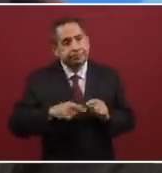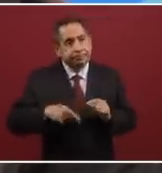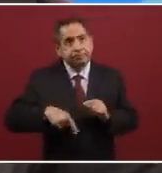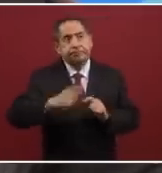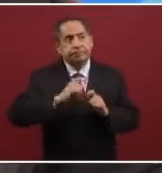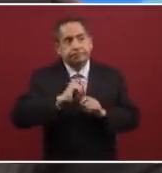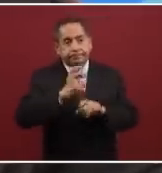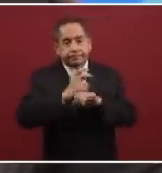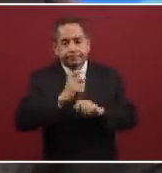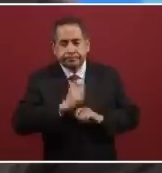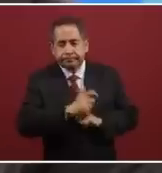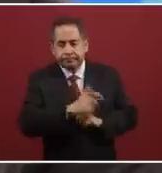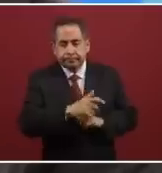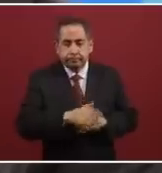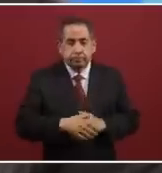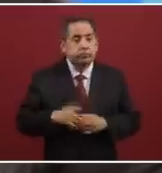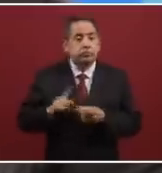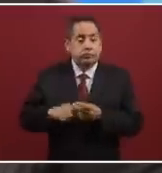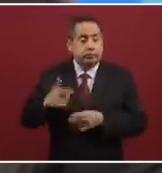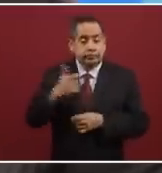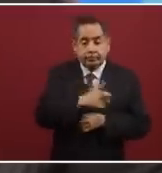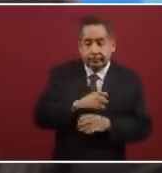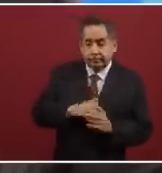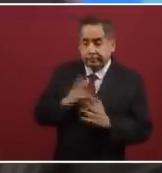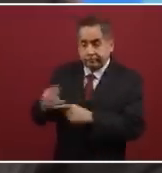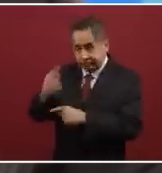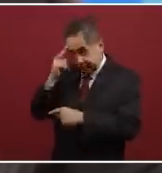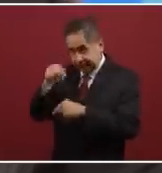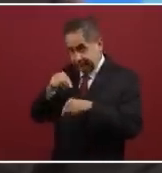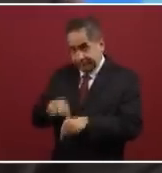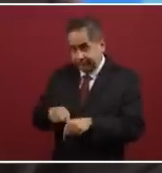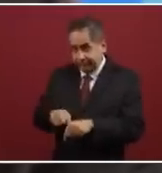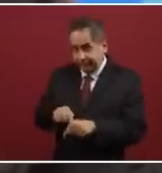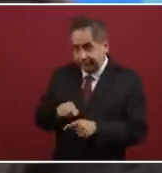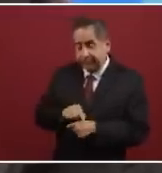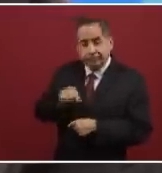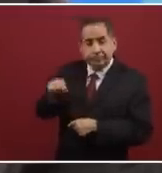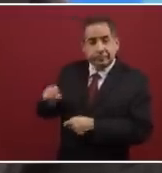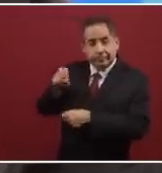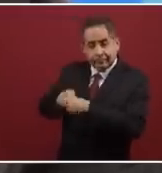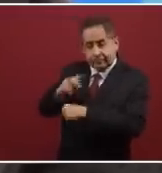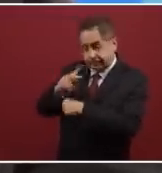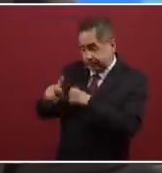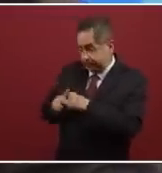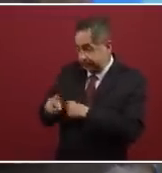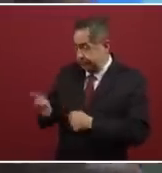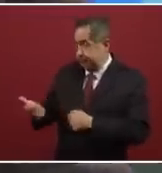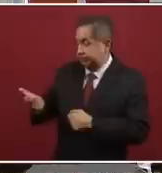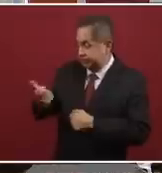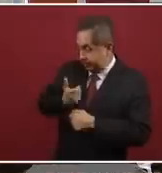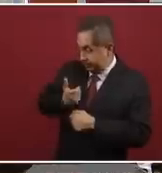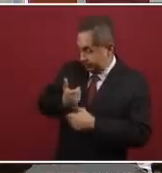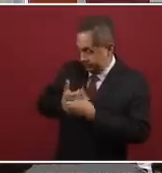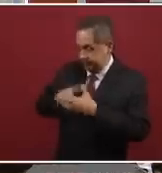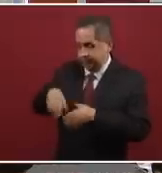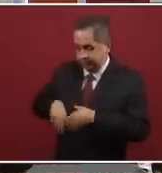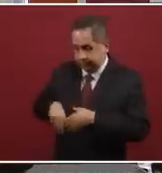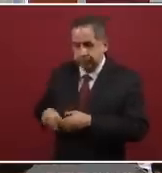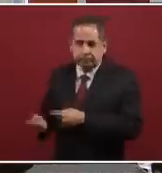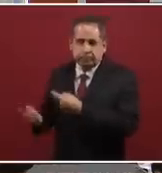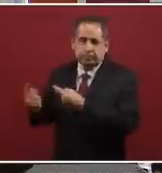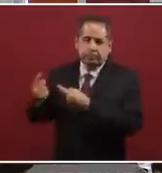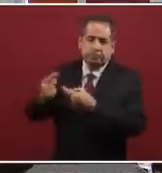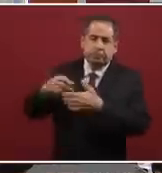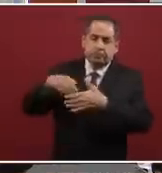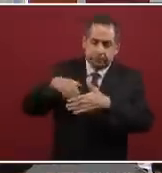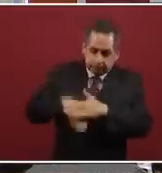que esto se paga fuera del territorio de México. Se paga o en los países de origen, o el grueso de este